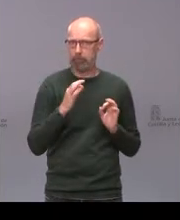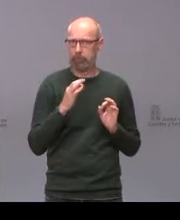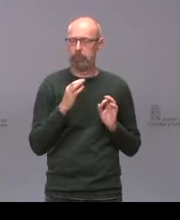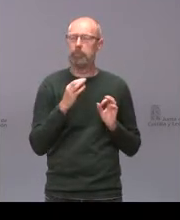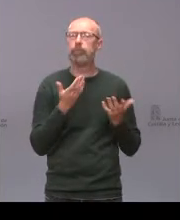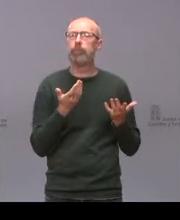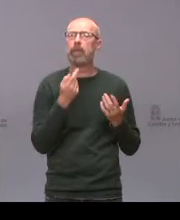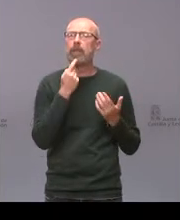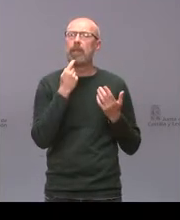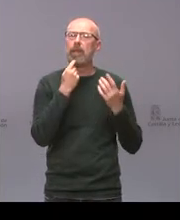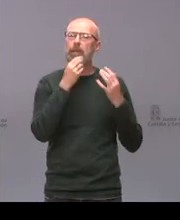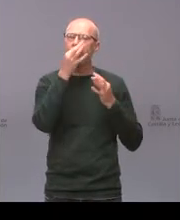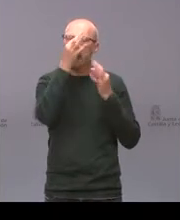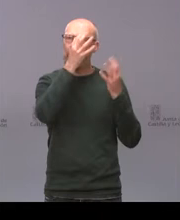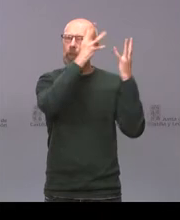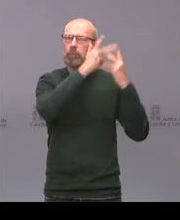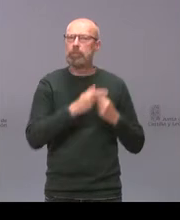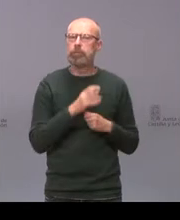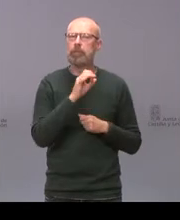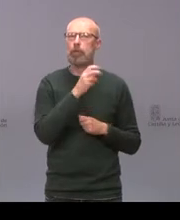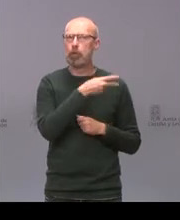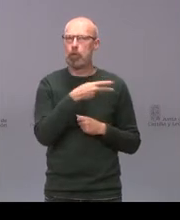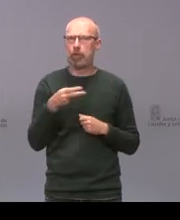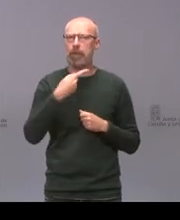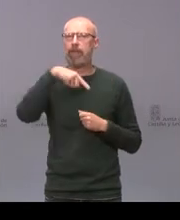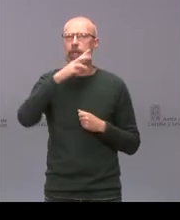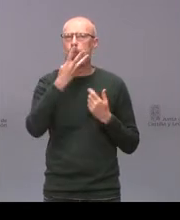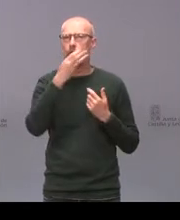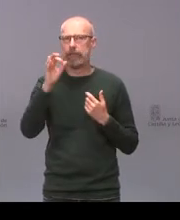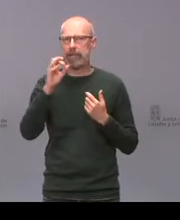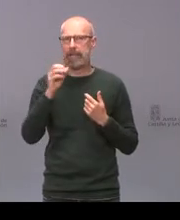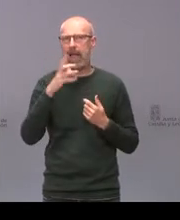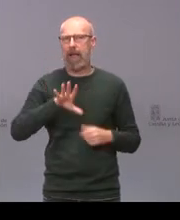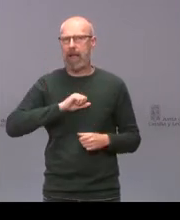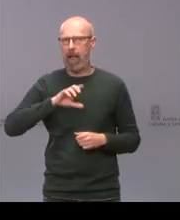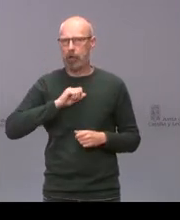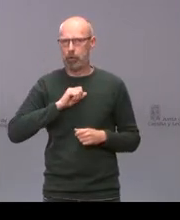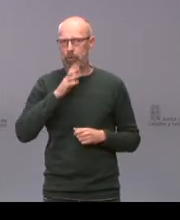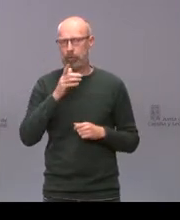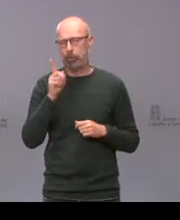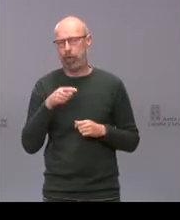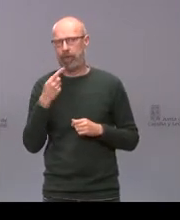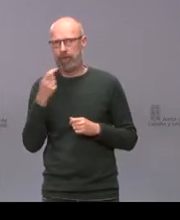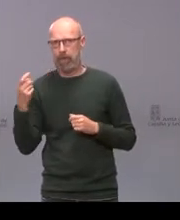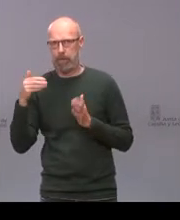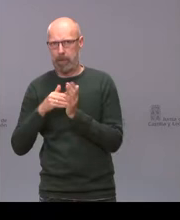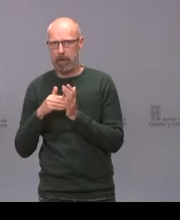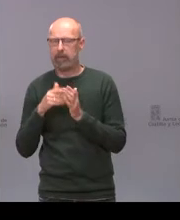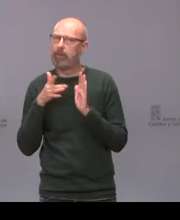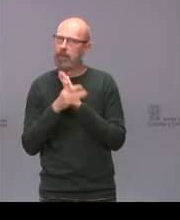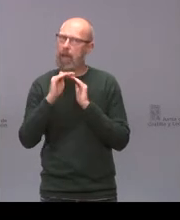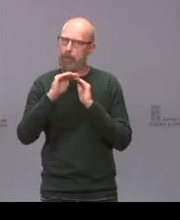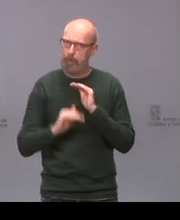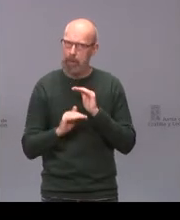incidencia acumulada a 14 días de 180 casos por 100.000 habitantes, con una tendencia de descenso. Castilla y León,